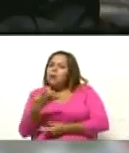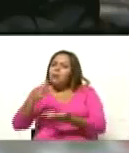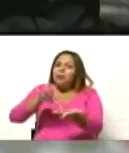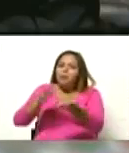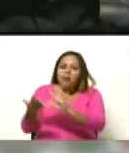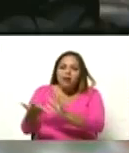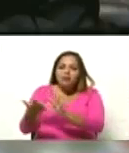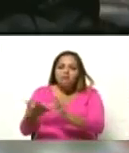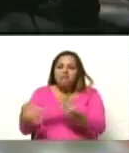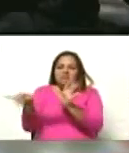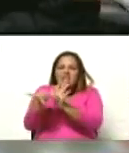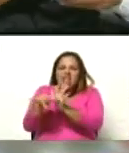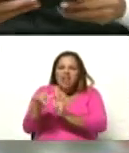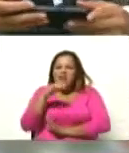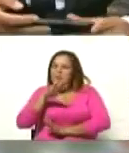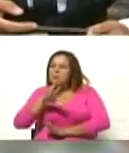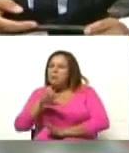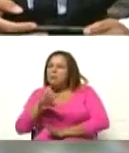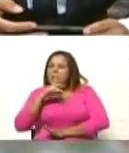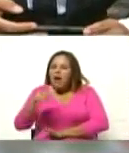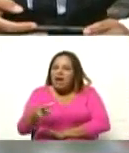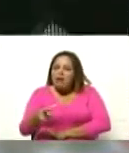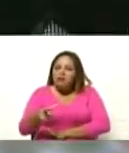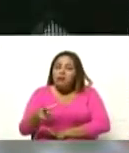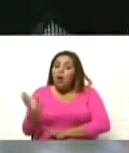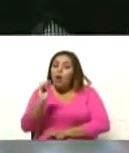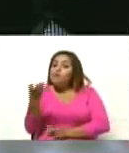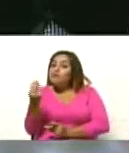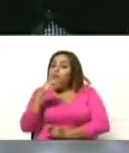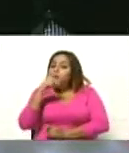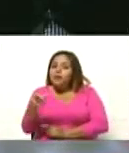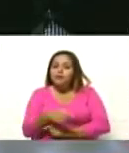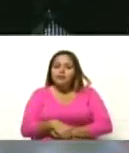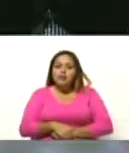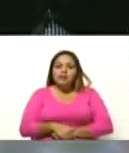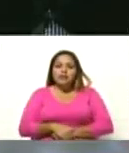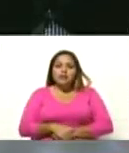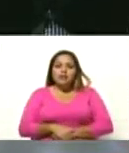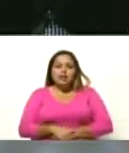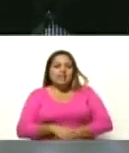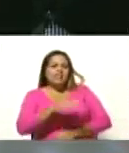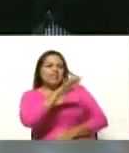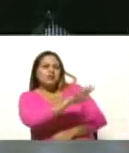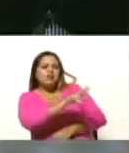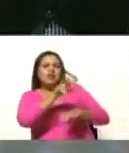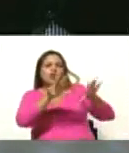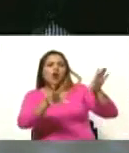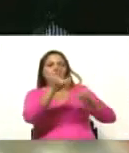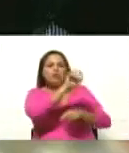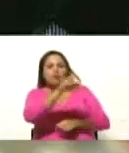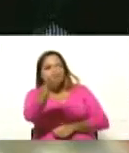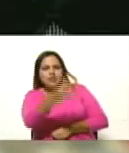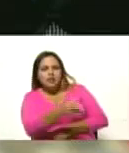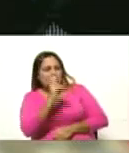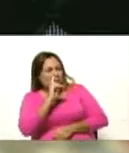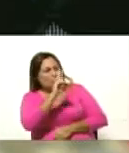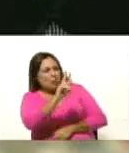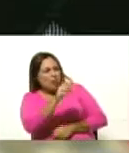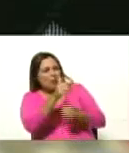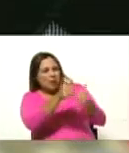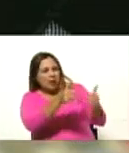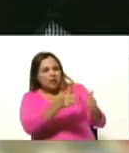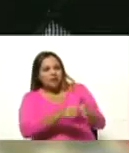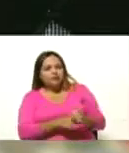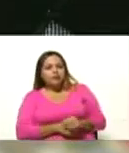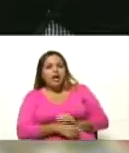muy malo. ¿Qué dice la gente? Casi 6 de cada 10 personas, 58%, si veo bien. Sí, son las 3.